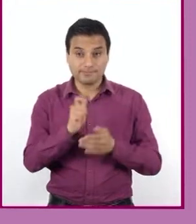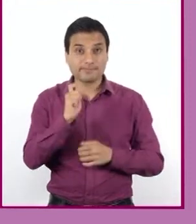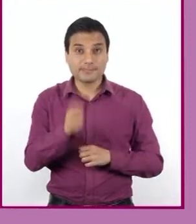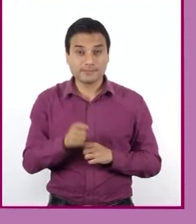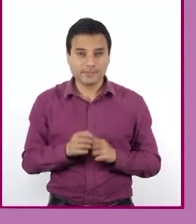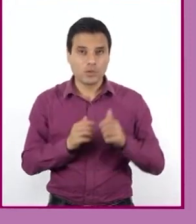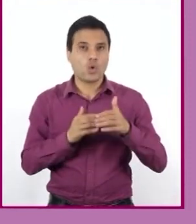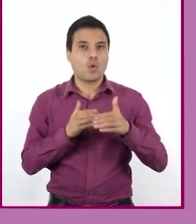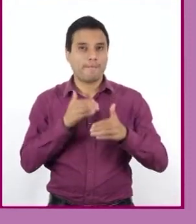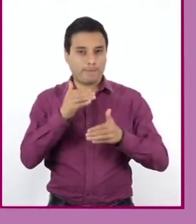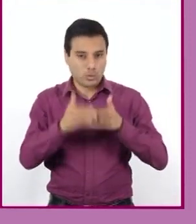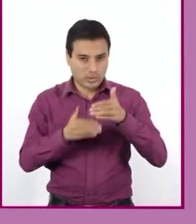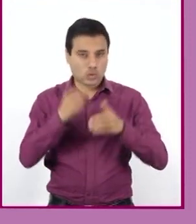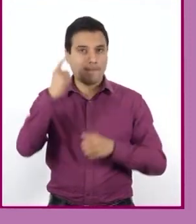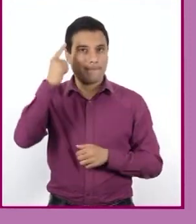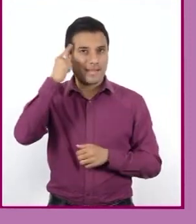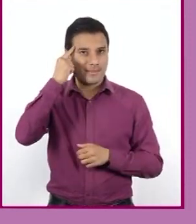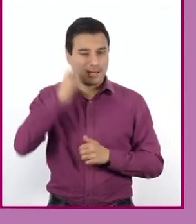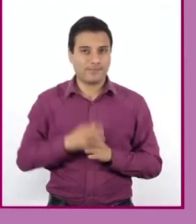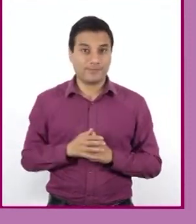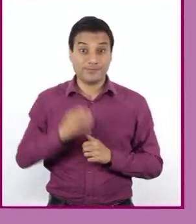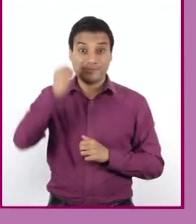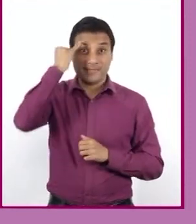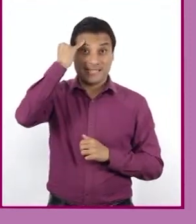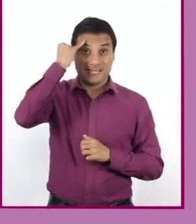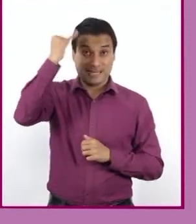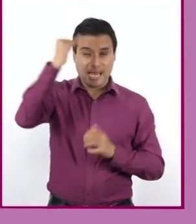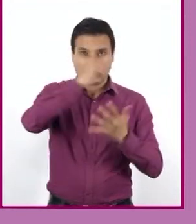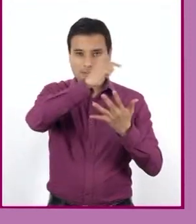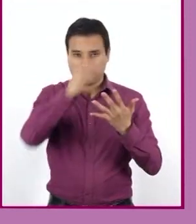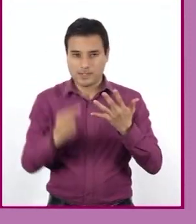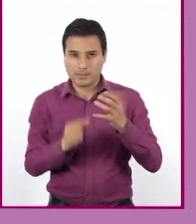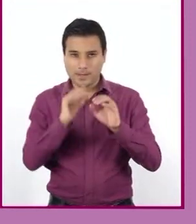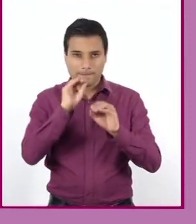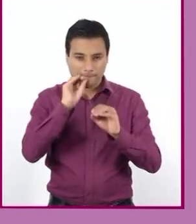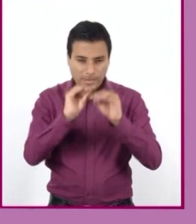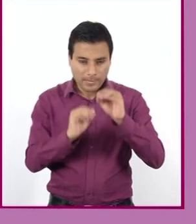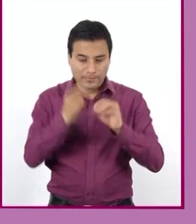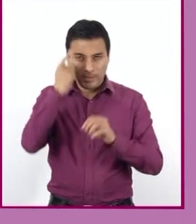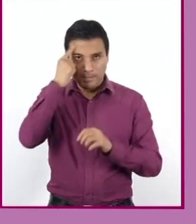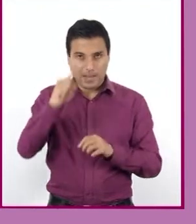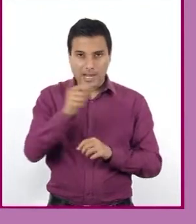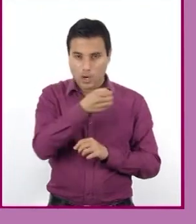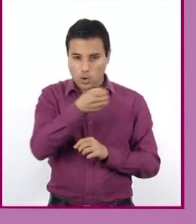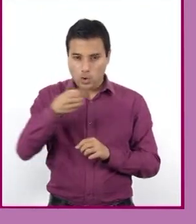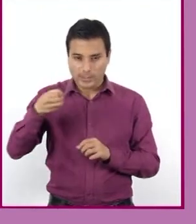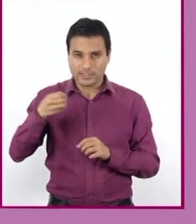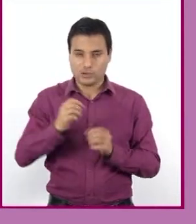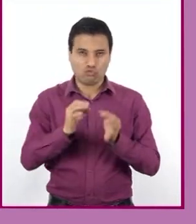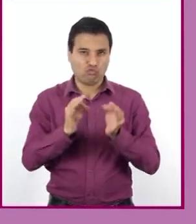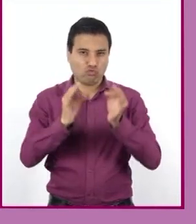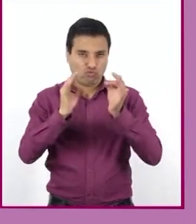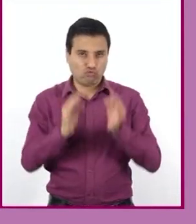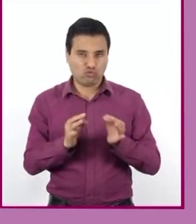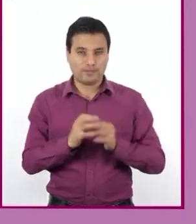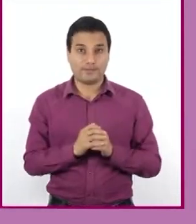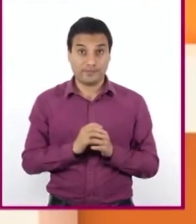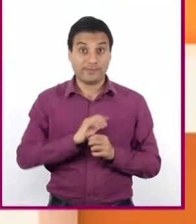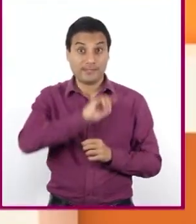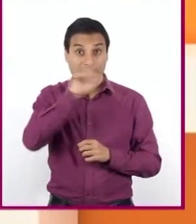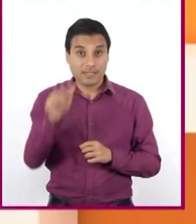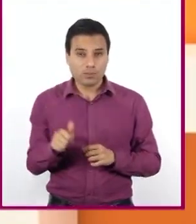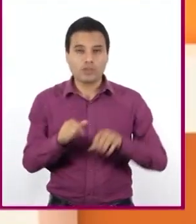proceso mental de ideas que se requiere organizar para plasmarlas en un documento y transmitir un